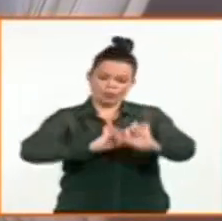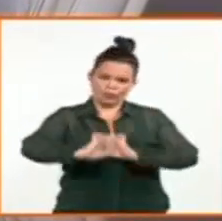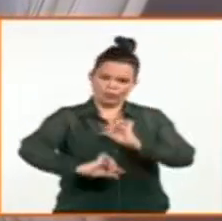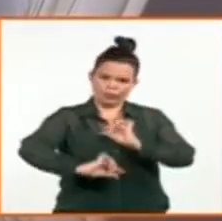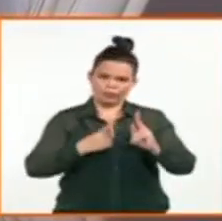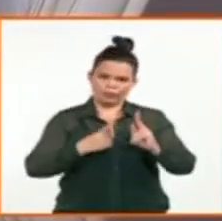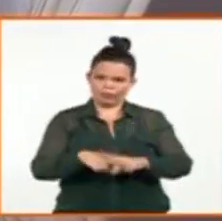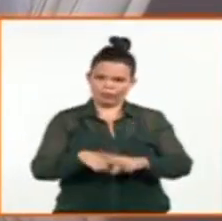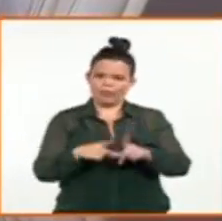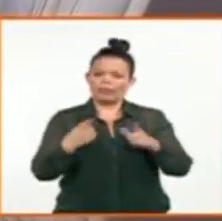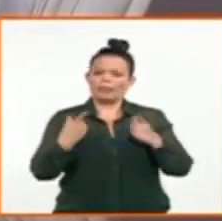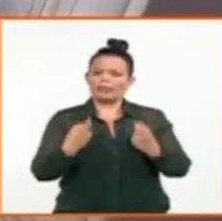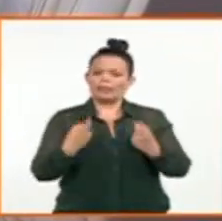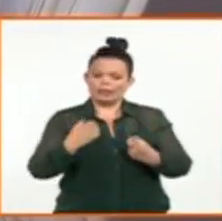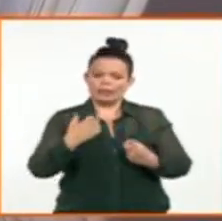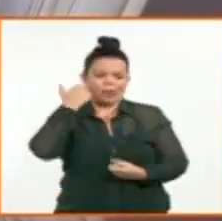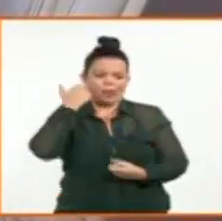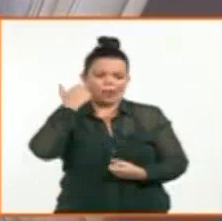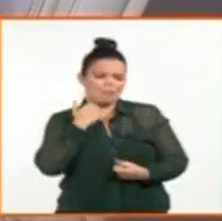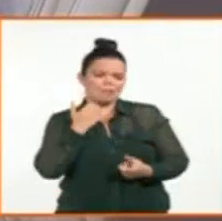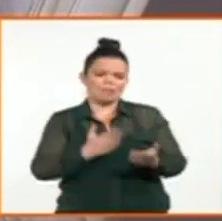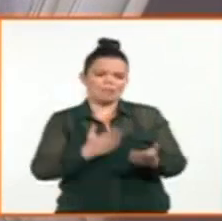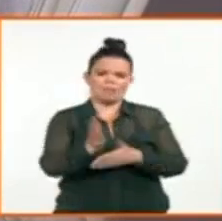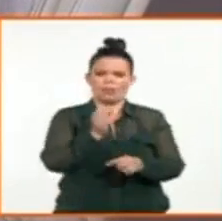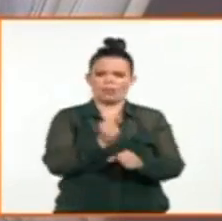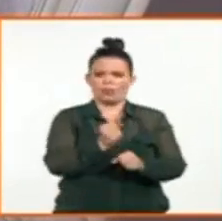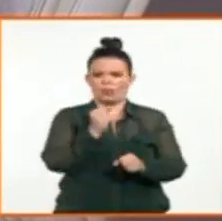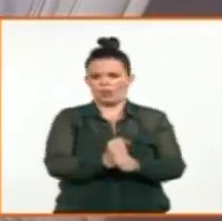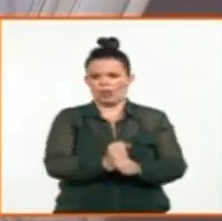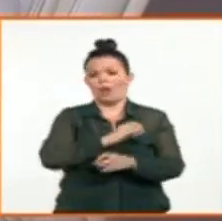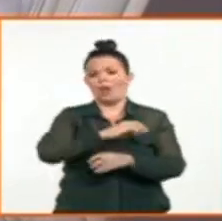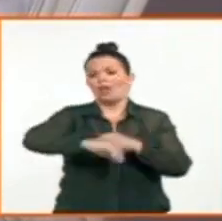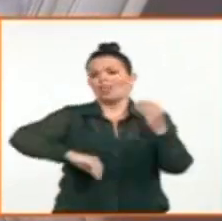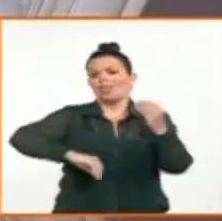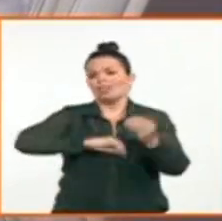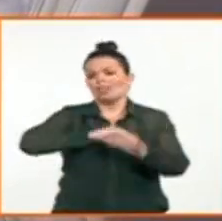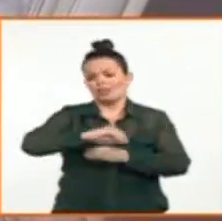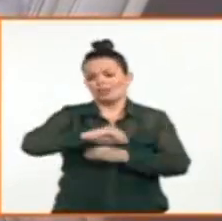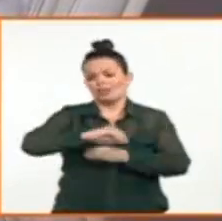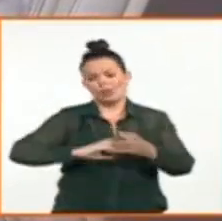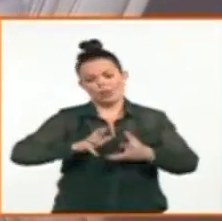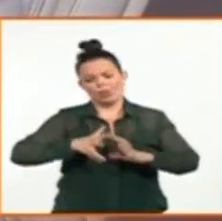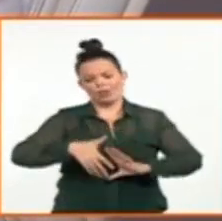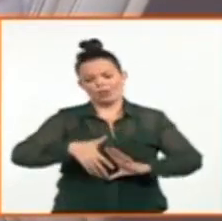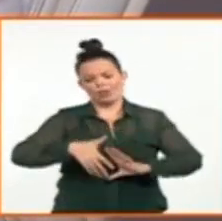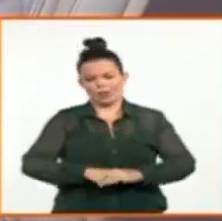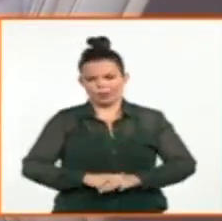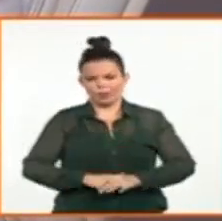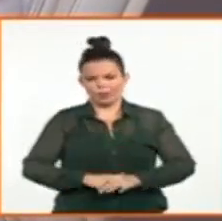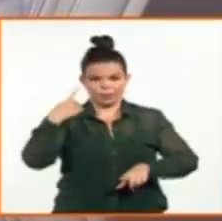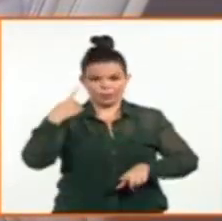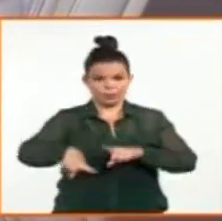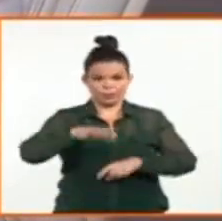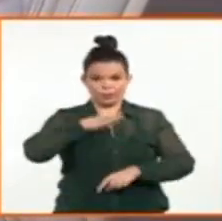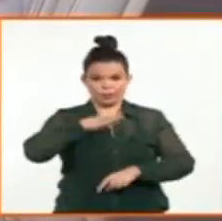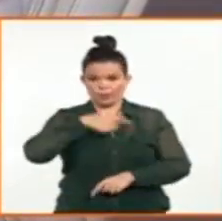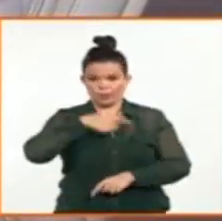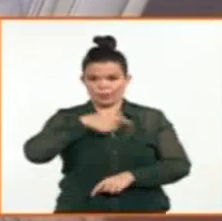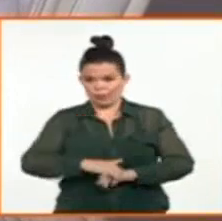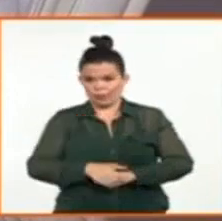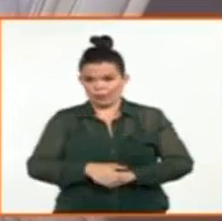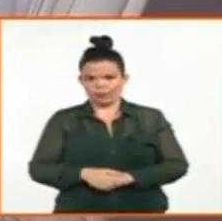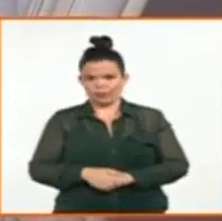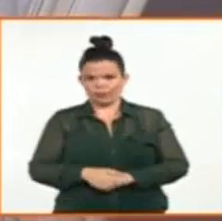por hacer en este grupo para su transformación y desarrollo en estas complejidades. Un ejemplo de esas complejidades tiene que ver con la planta de nitrato, que